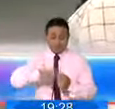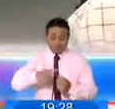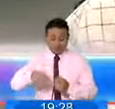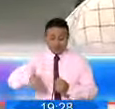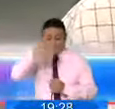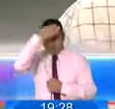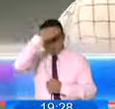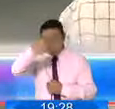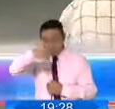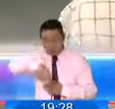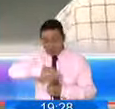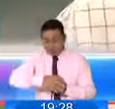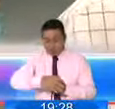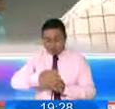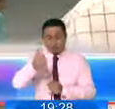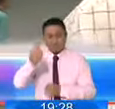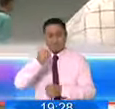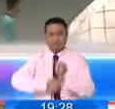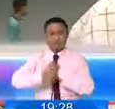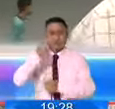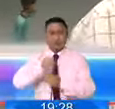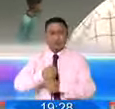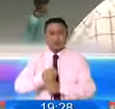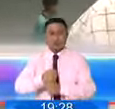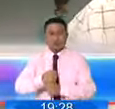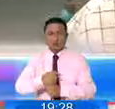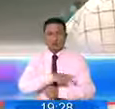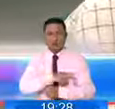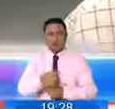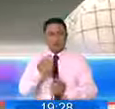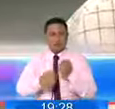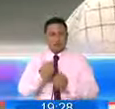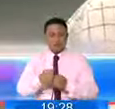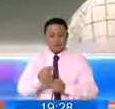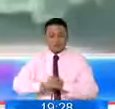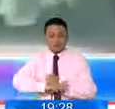Marín, durante los últimos 10 años seguimos con este problema